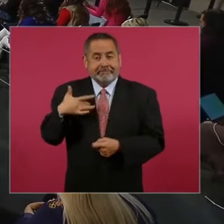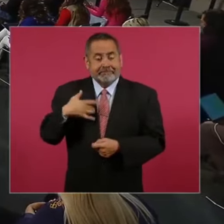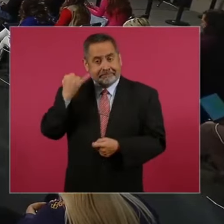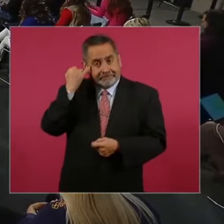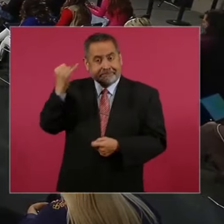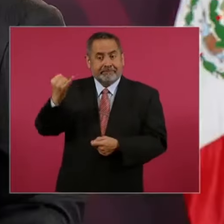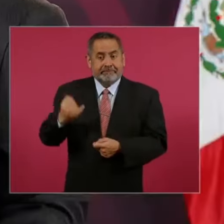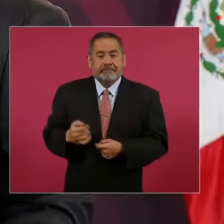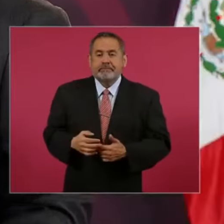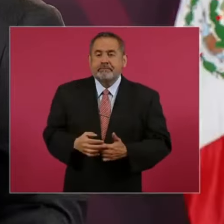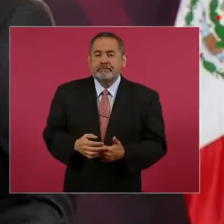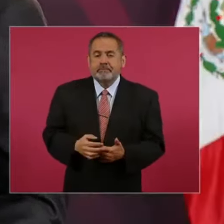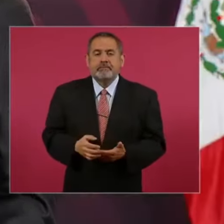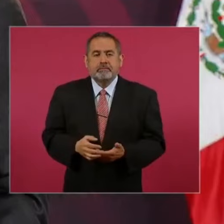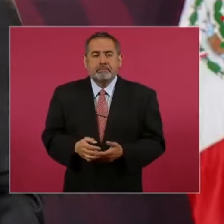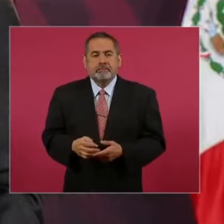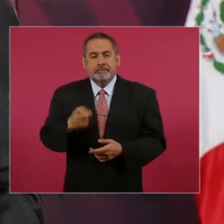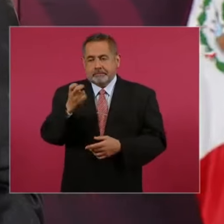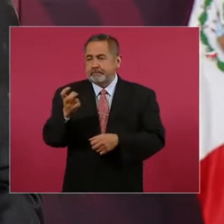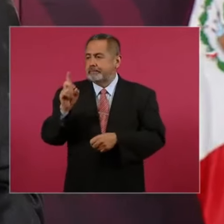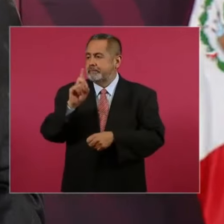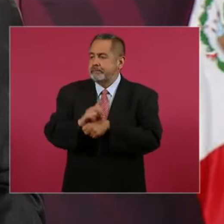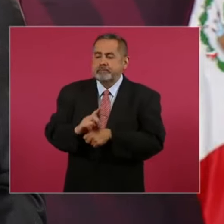Y cuando di a conocer